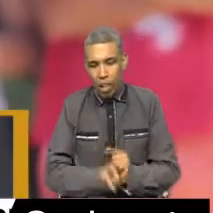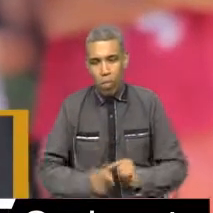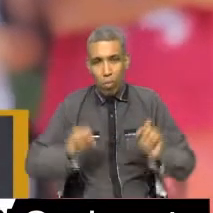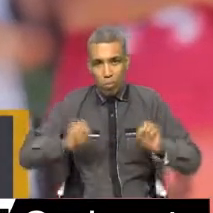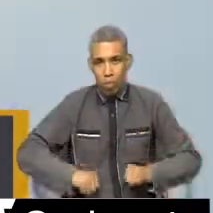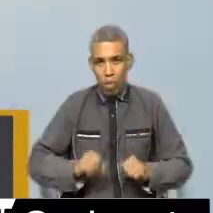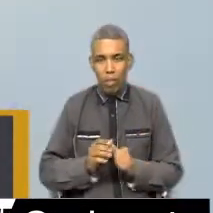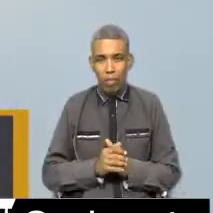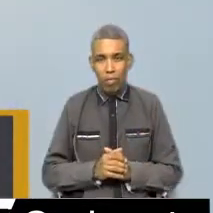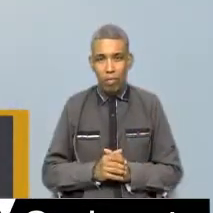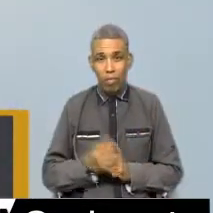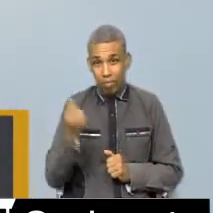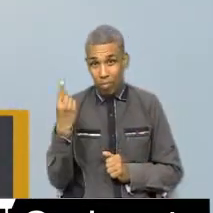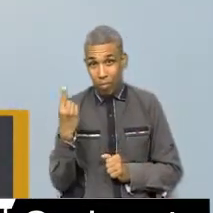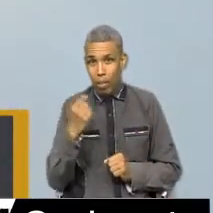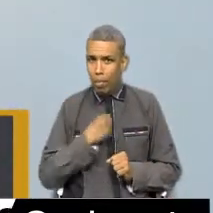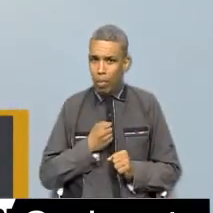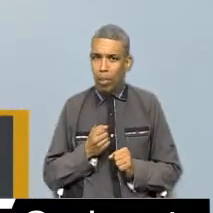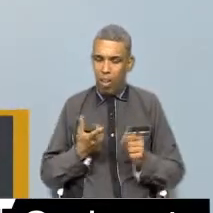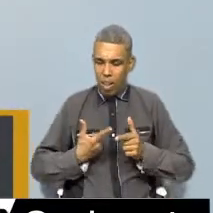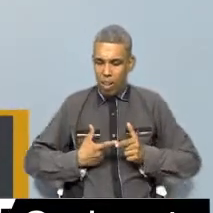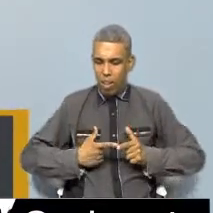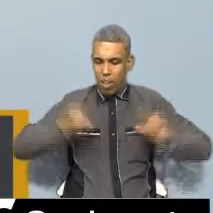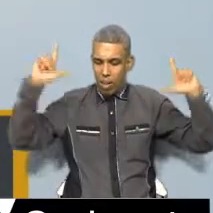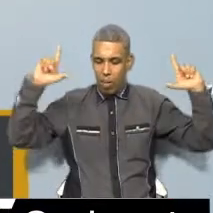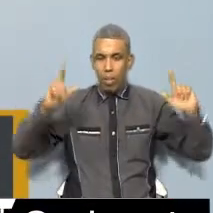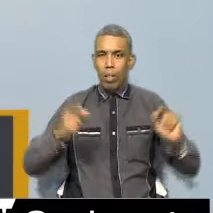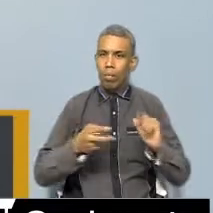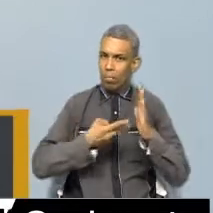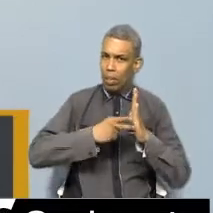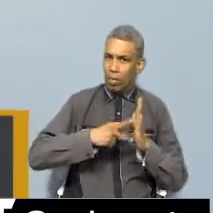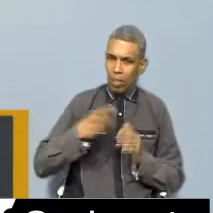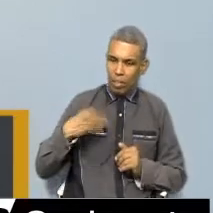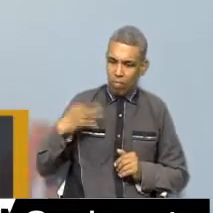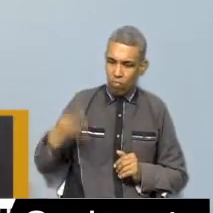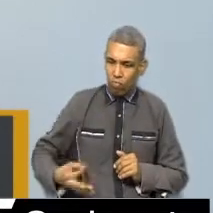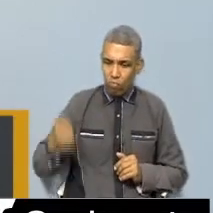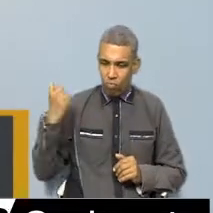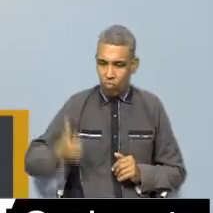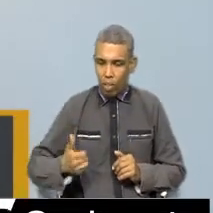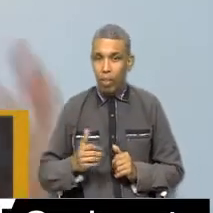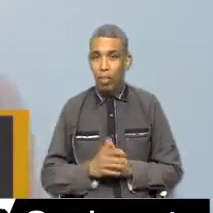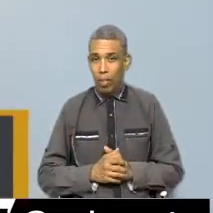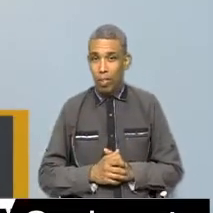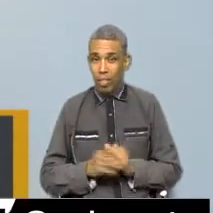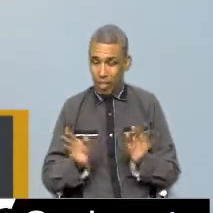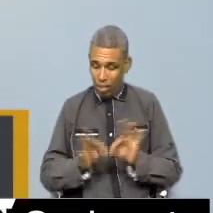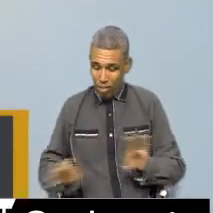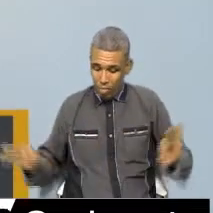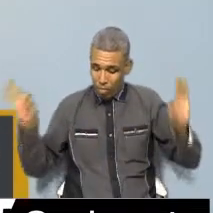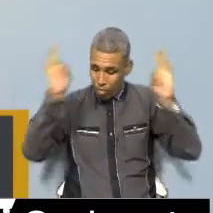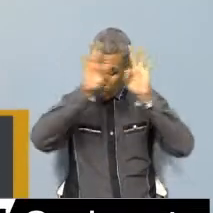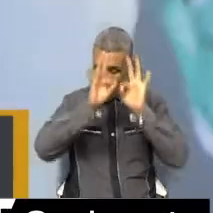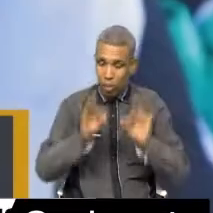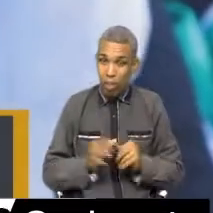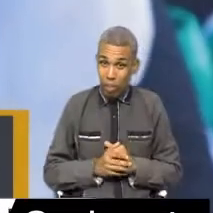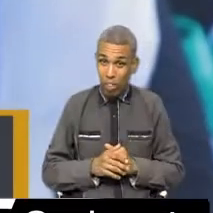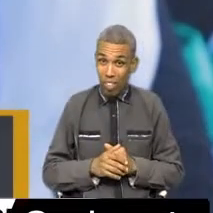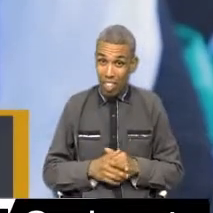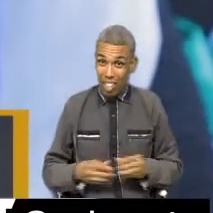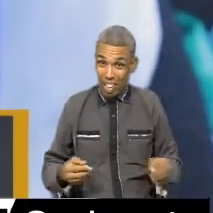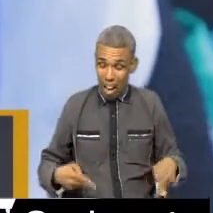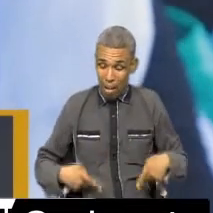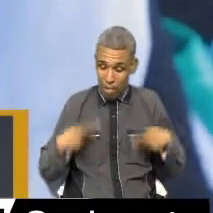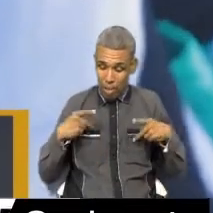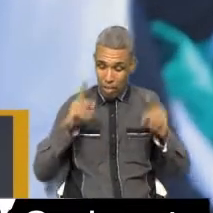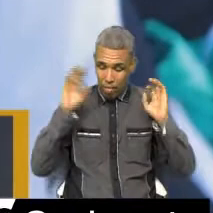todos el valor de la libertad, el valor de la dignidad y, por encima de todas las cosas, el valor, el gran valor que tiene la vida. Este ente,